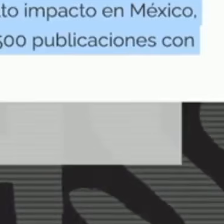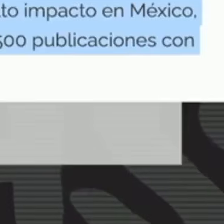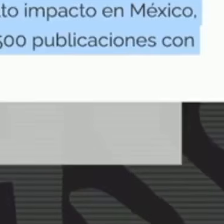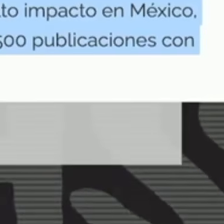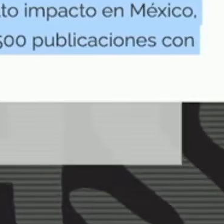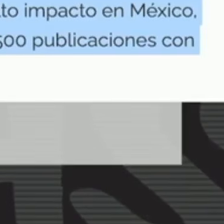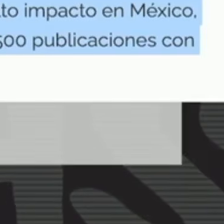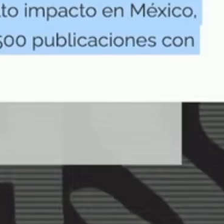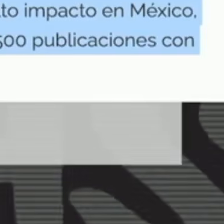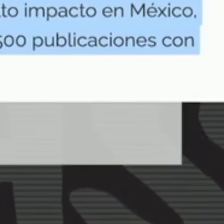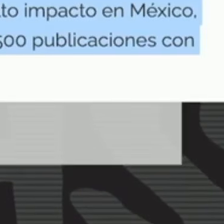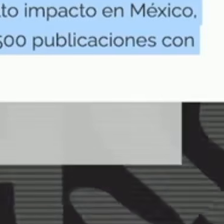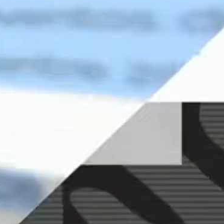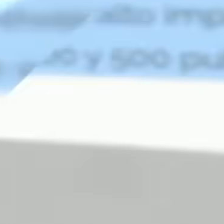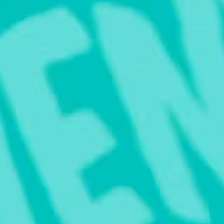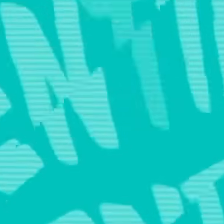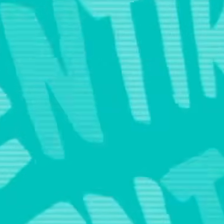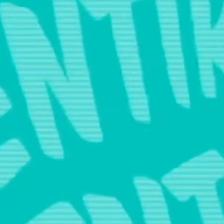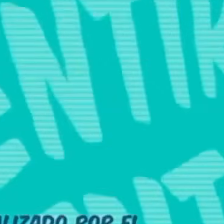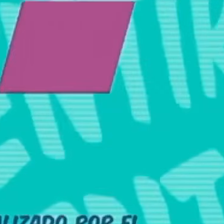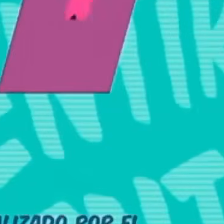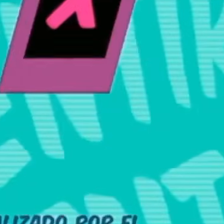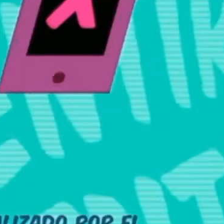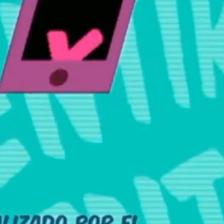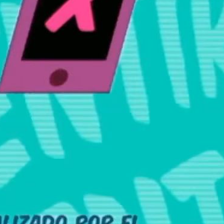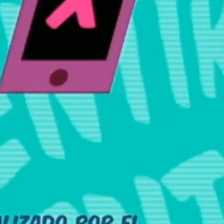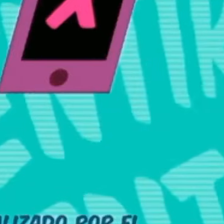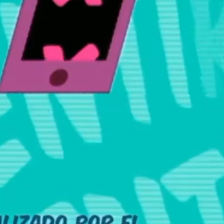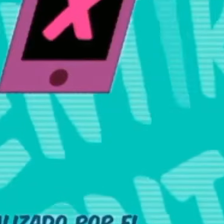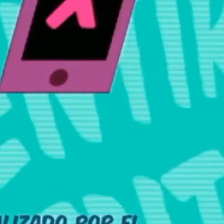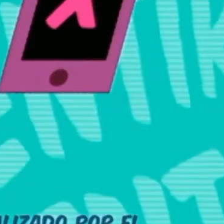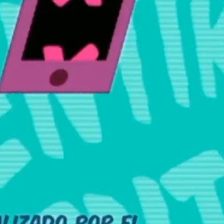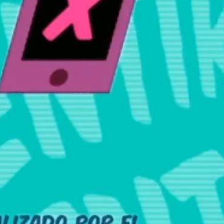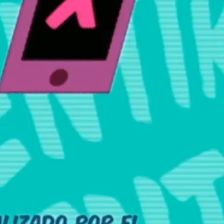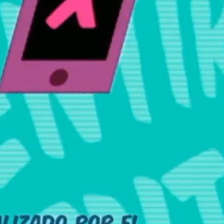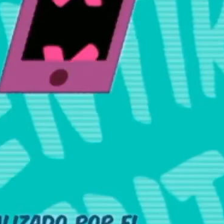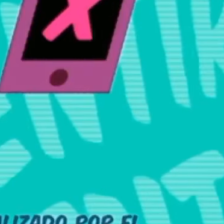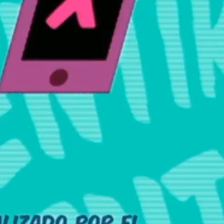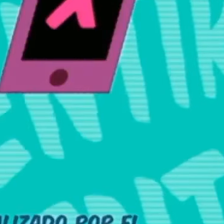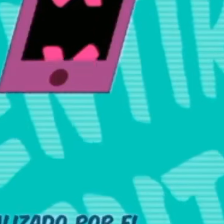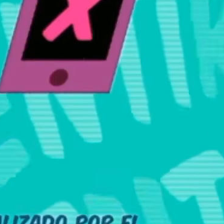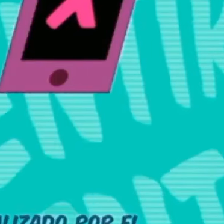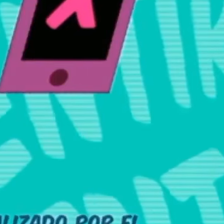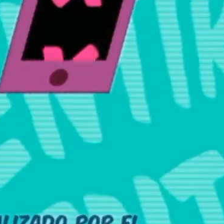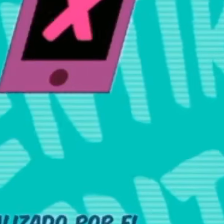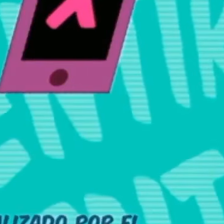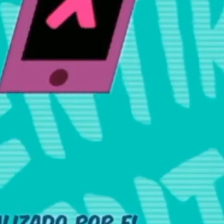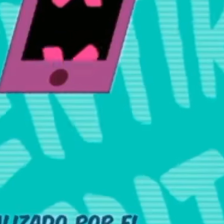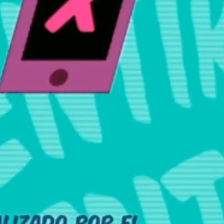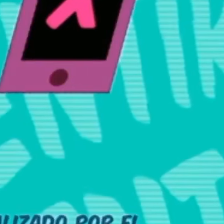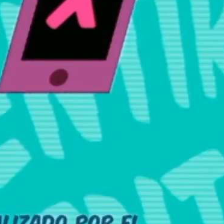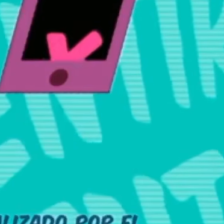este tipo de desinformación en redes sociales fluctuó entre 200 y 500 publicaciones con información falsa, de las cuales entre 20